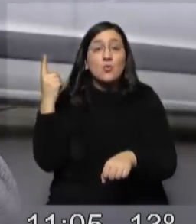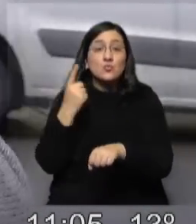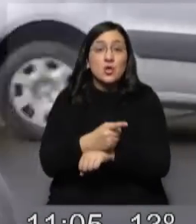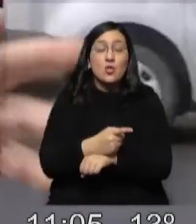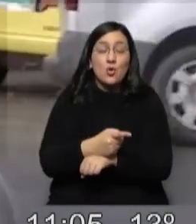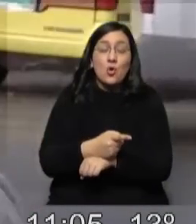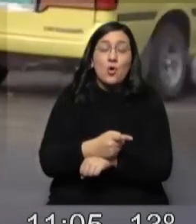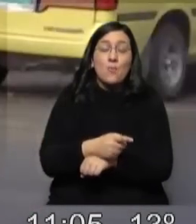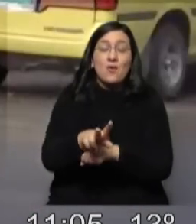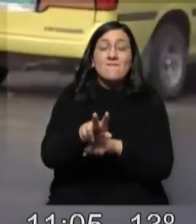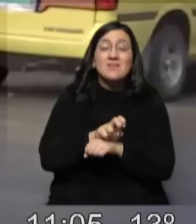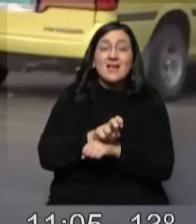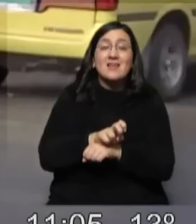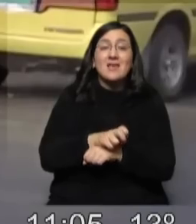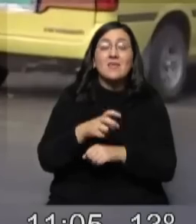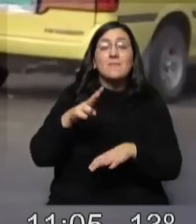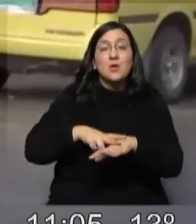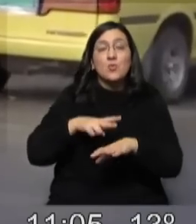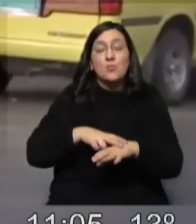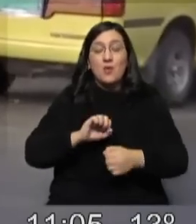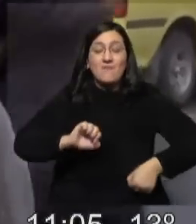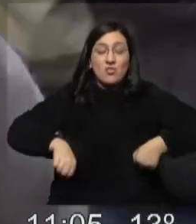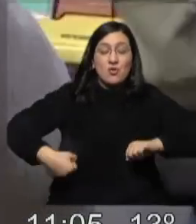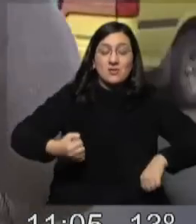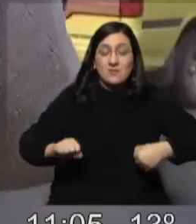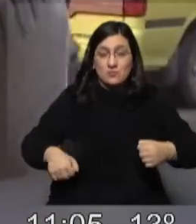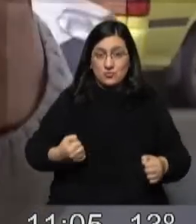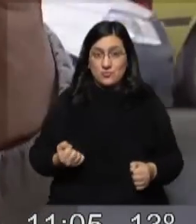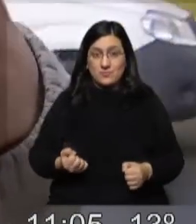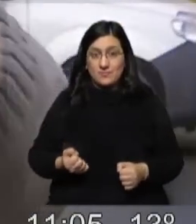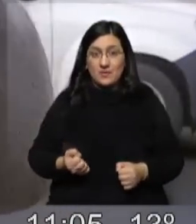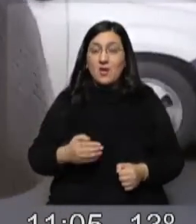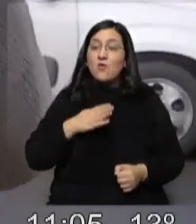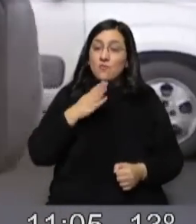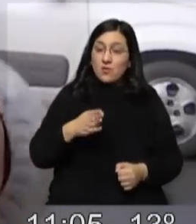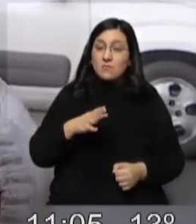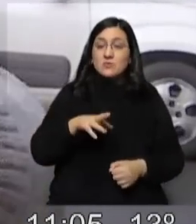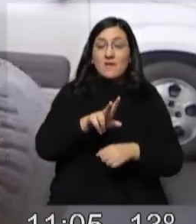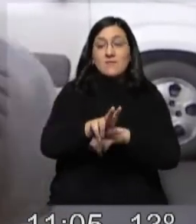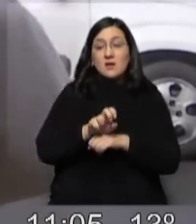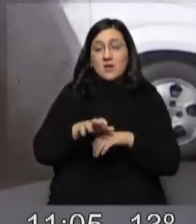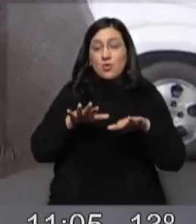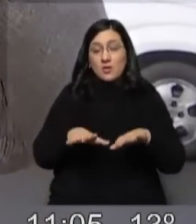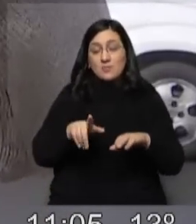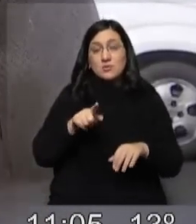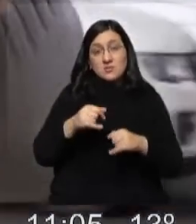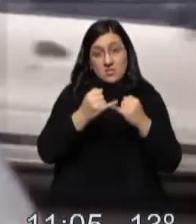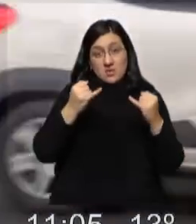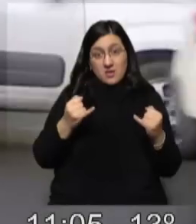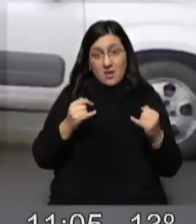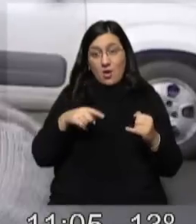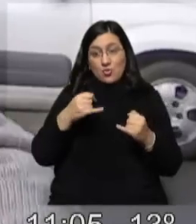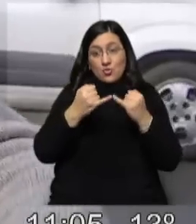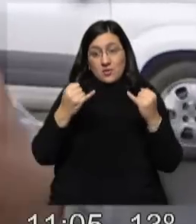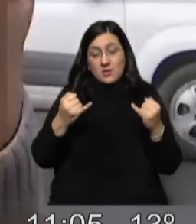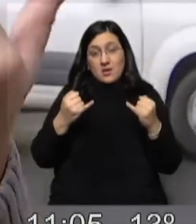la Fiscalía de Perú por lavado de activos. Y termino contando esto, o sea, estuvimos en la Fiscalía de Perú, nos quedamos ese día, y al otro